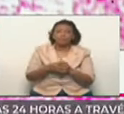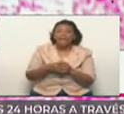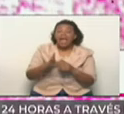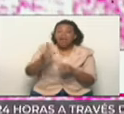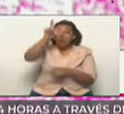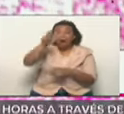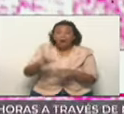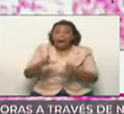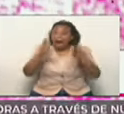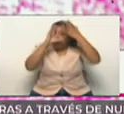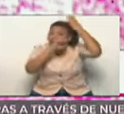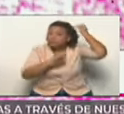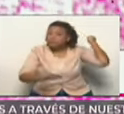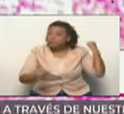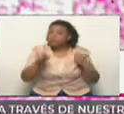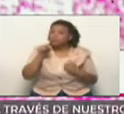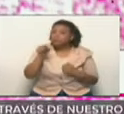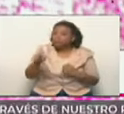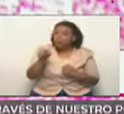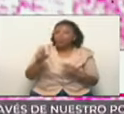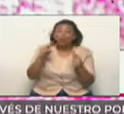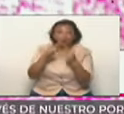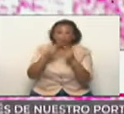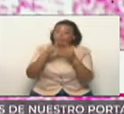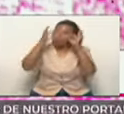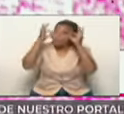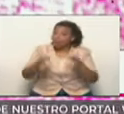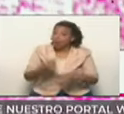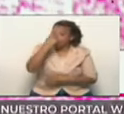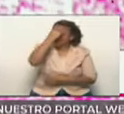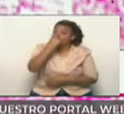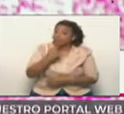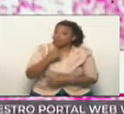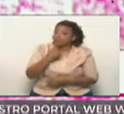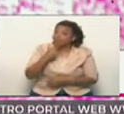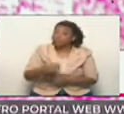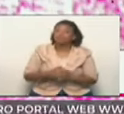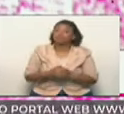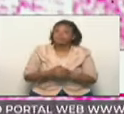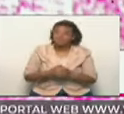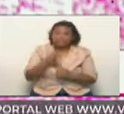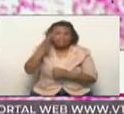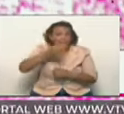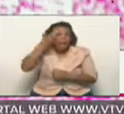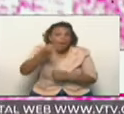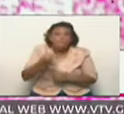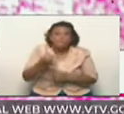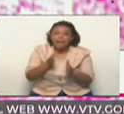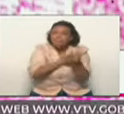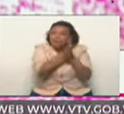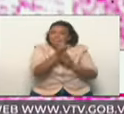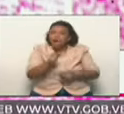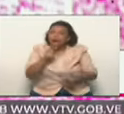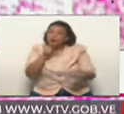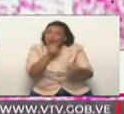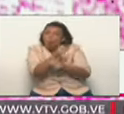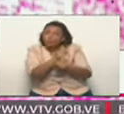cancillería que conocemos bien, que siempre ha conspirado contra Venezuela,